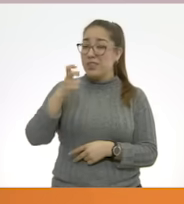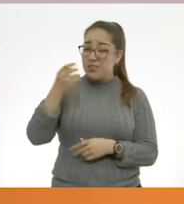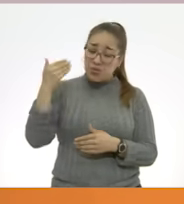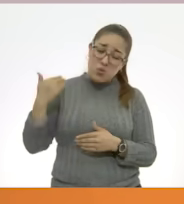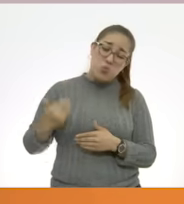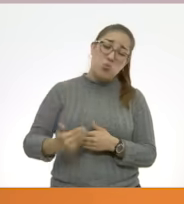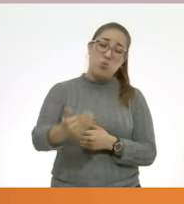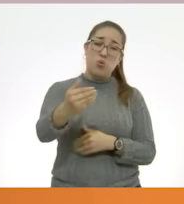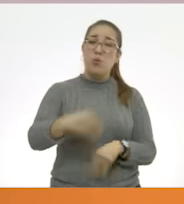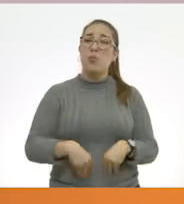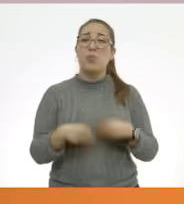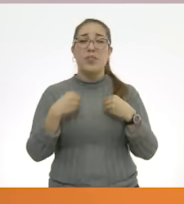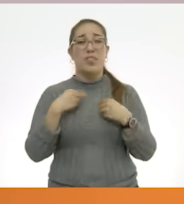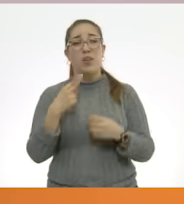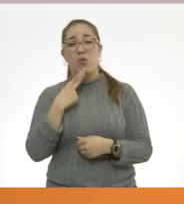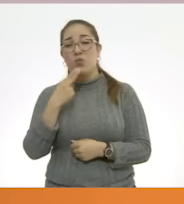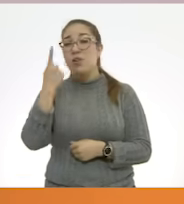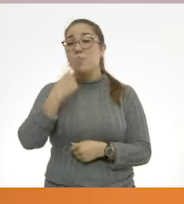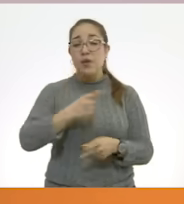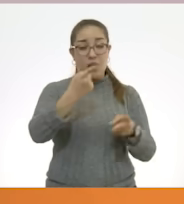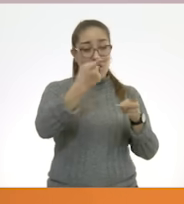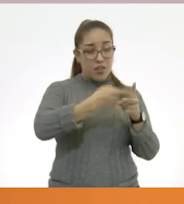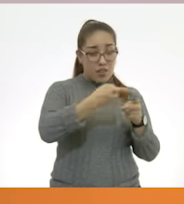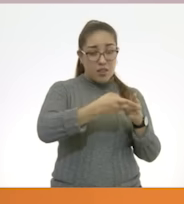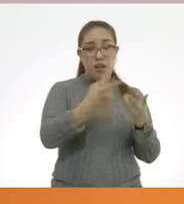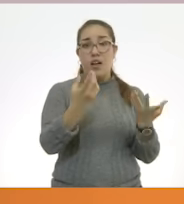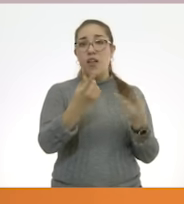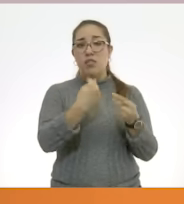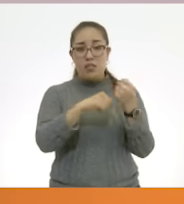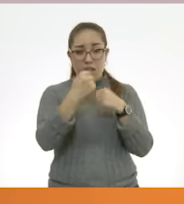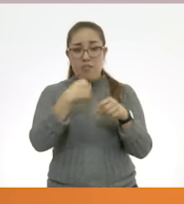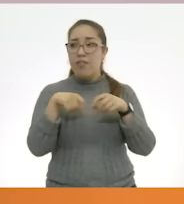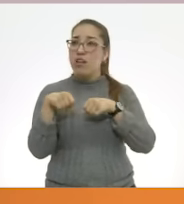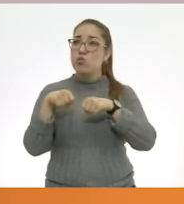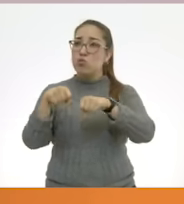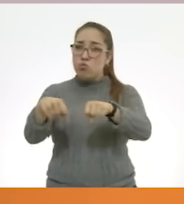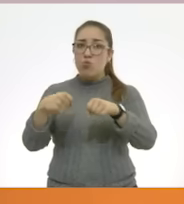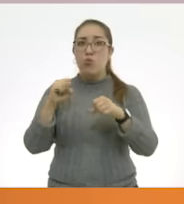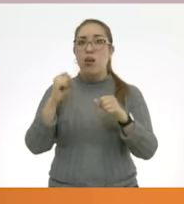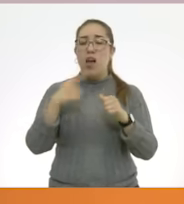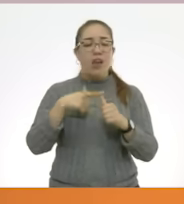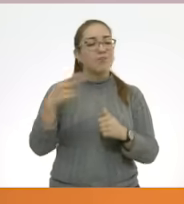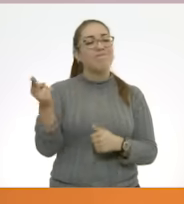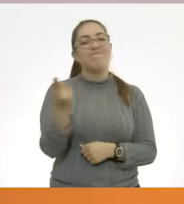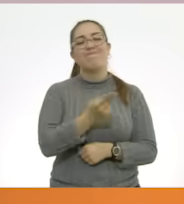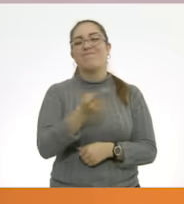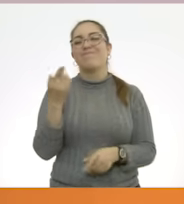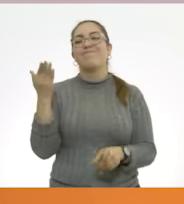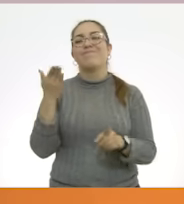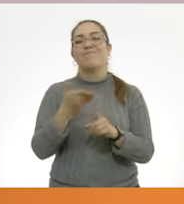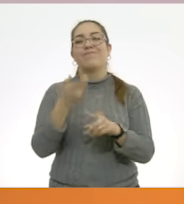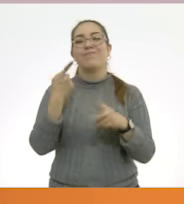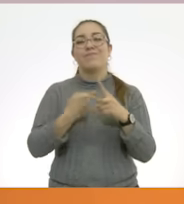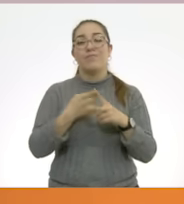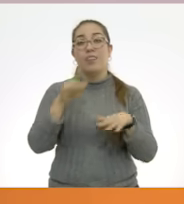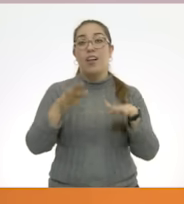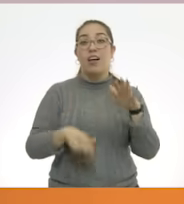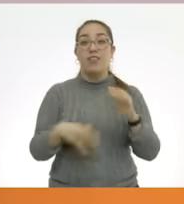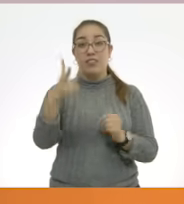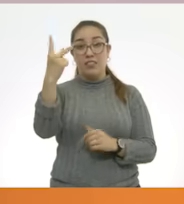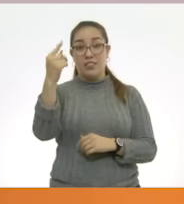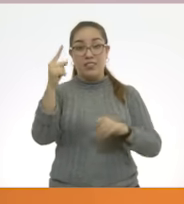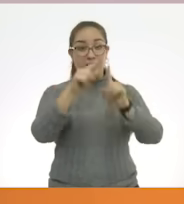la vida, hasta para ir a la tienda, al súper, para comprar lo que necesitemos, necesitamos matemáticas. A veces hasta para ver la tele y cambiarle de